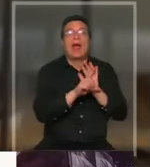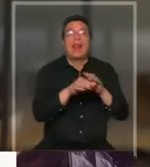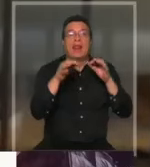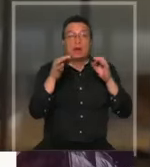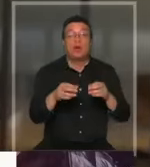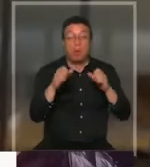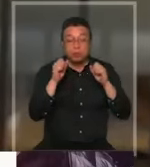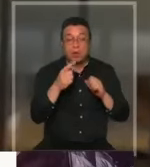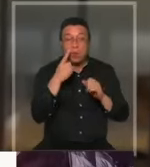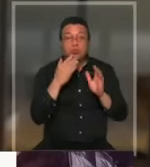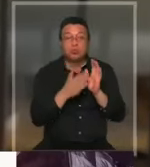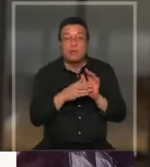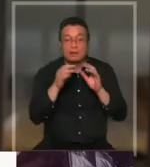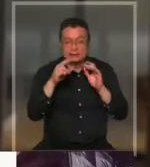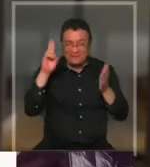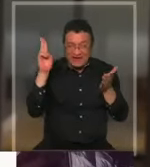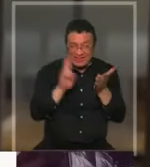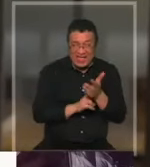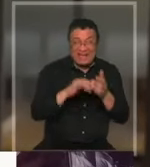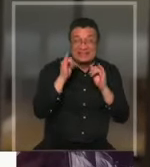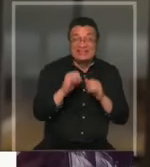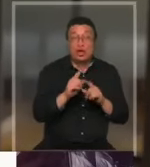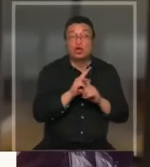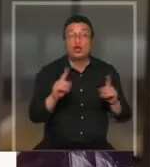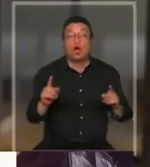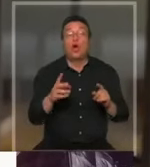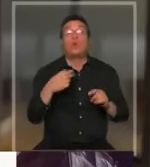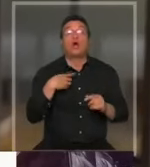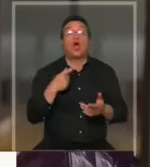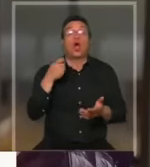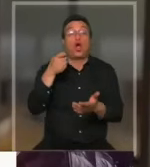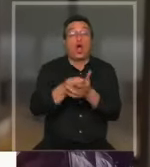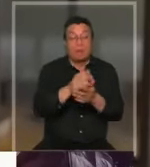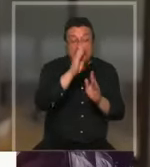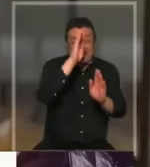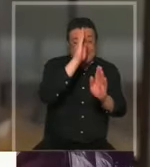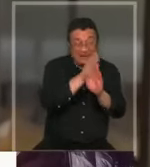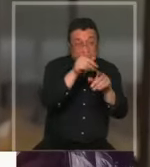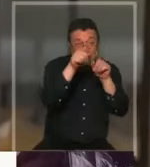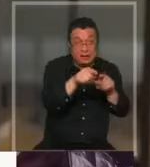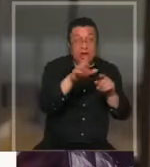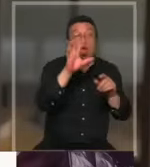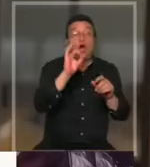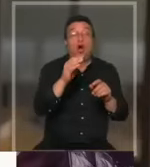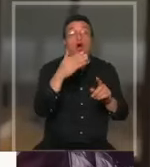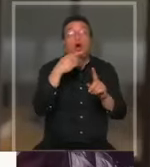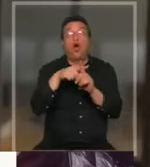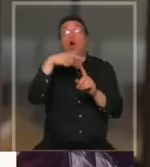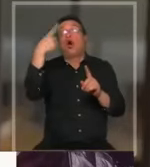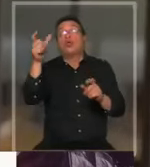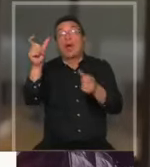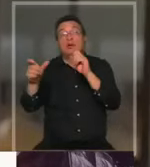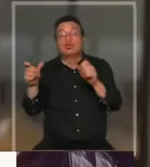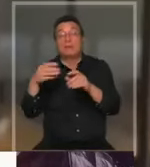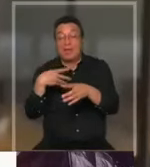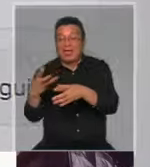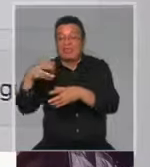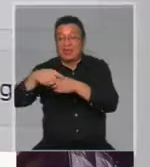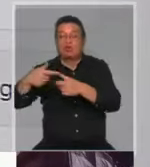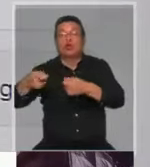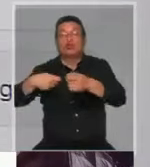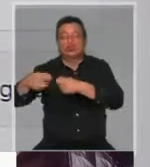podrá verificar que su entrada es real, no solo si la compra directamente a la tiquetera, sino que también si la compra de terceros, pero dentro del comercio